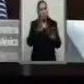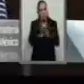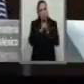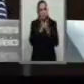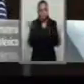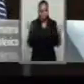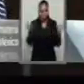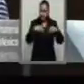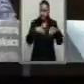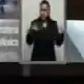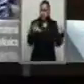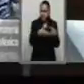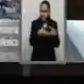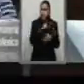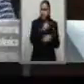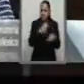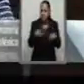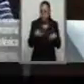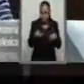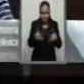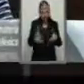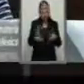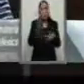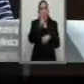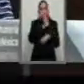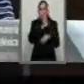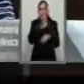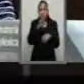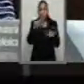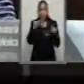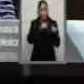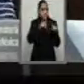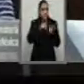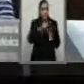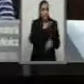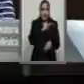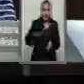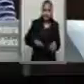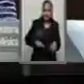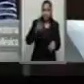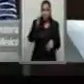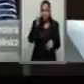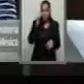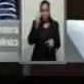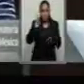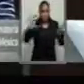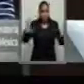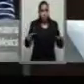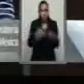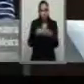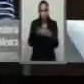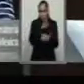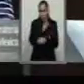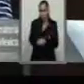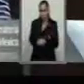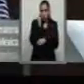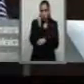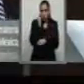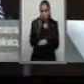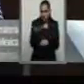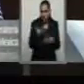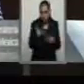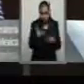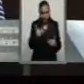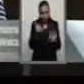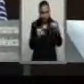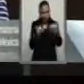paridad vertical, horizontal y circular, si la hubiera, en candidaturas. El PRD dice sí a la conformación de un organismo de